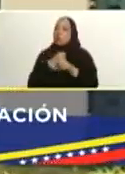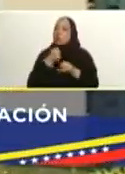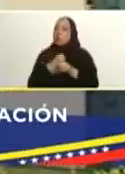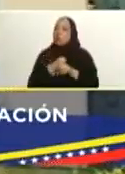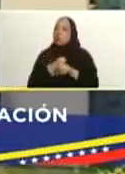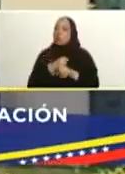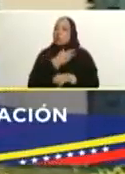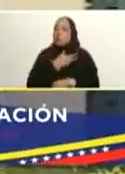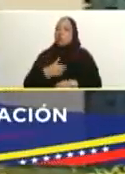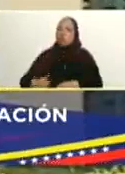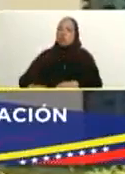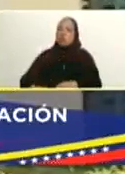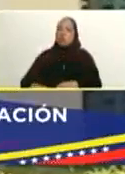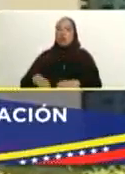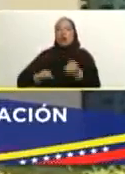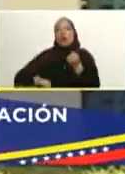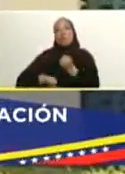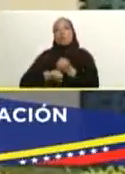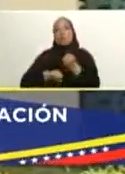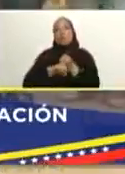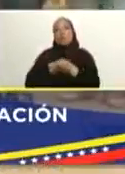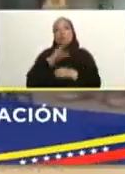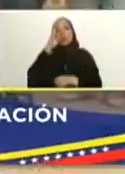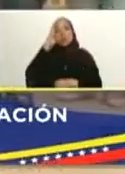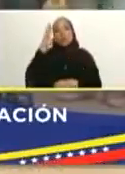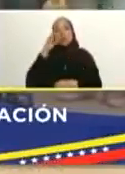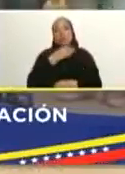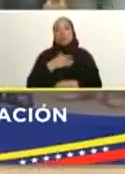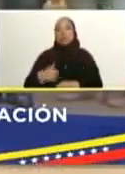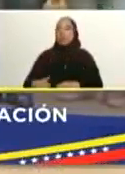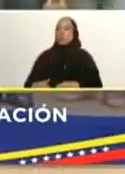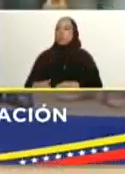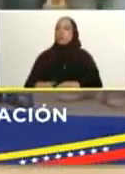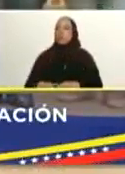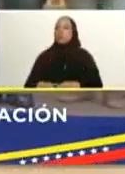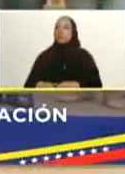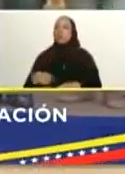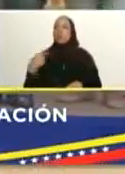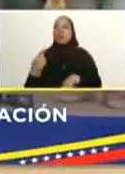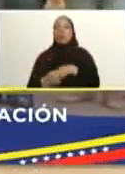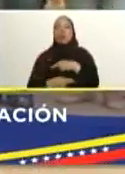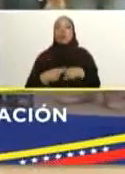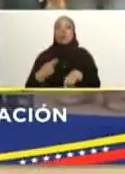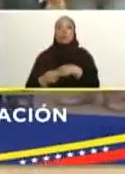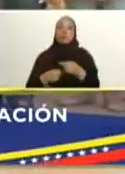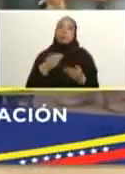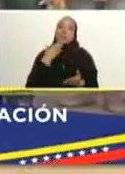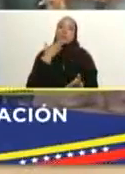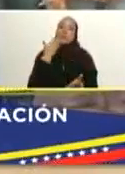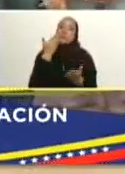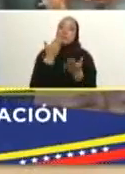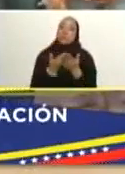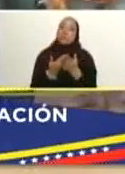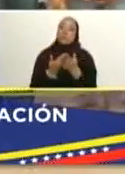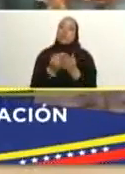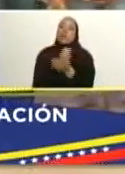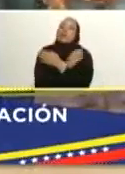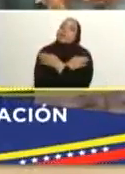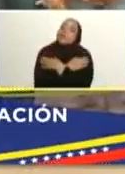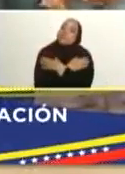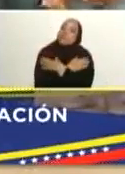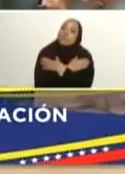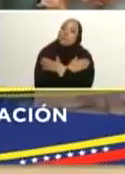agradecerle, presidente, por su gran apoyo. Saludos, presidente, desde acá de la cuna de la revolución. Le damos un saludo, de un abrazo de